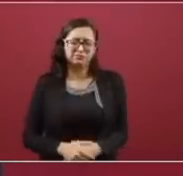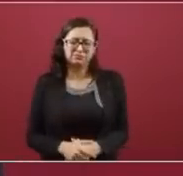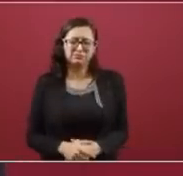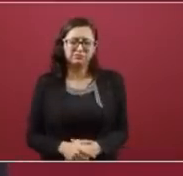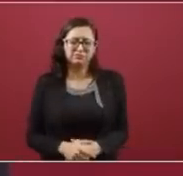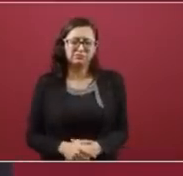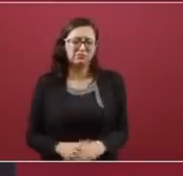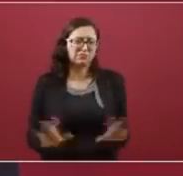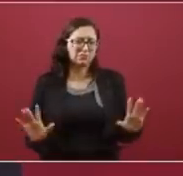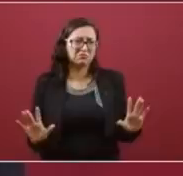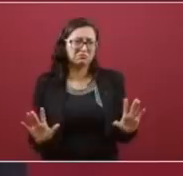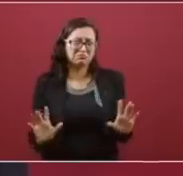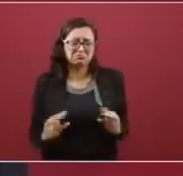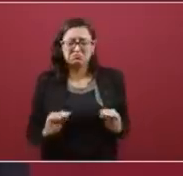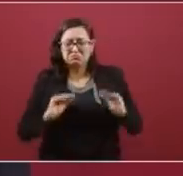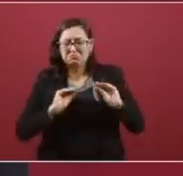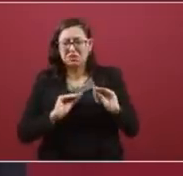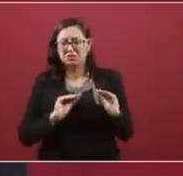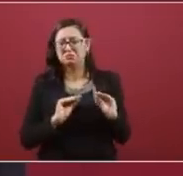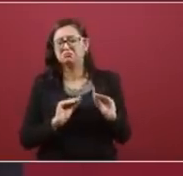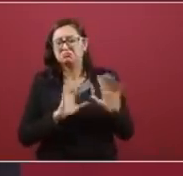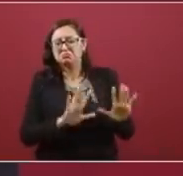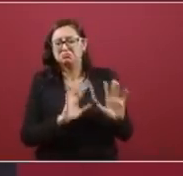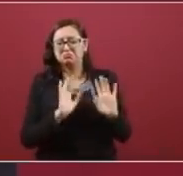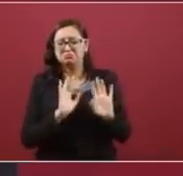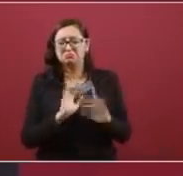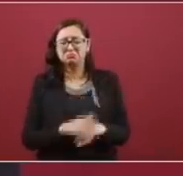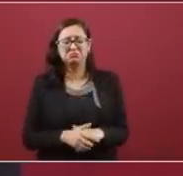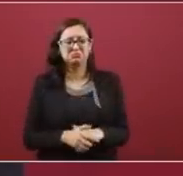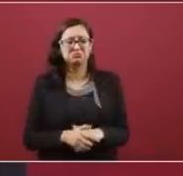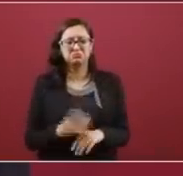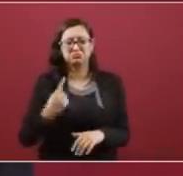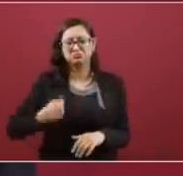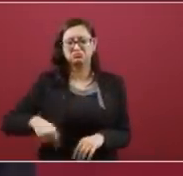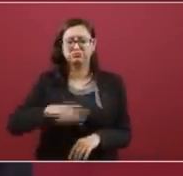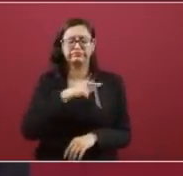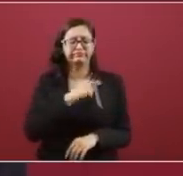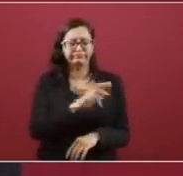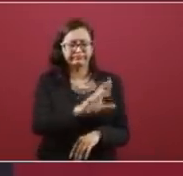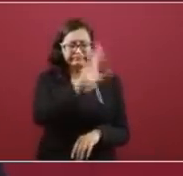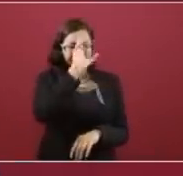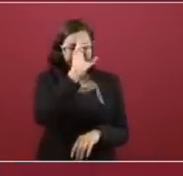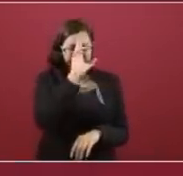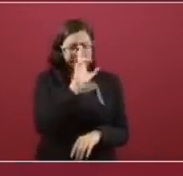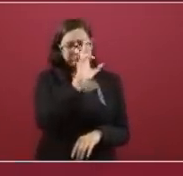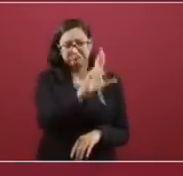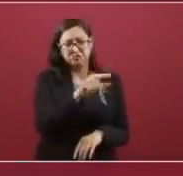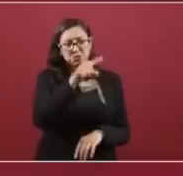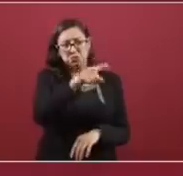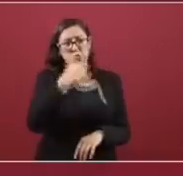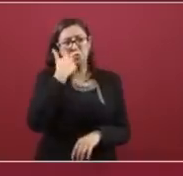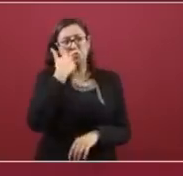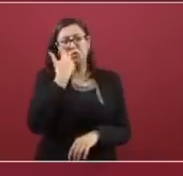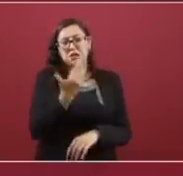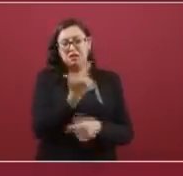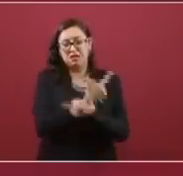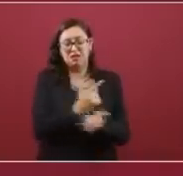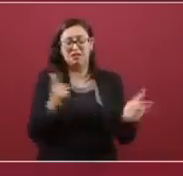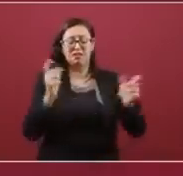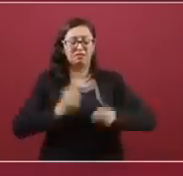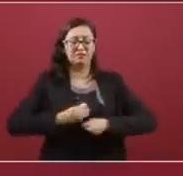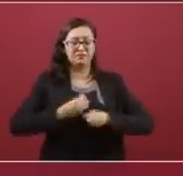eh con nosotros. Más porque vamos a ser respetuosos siempre de la libertad de expresión.